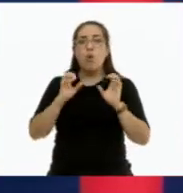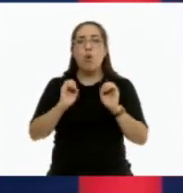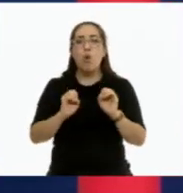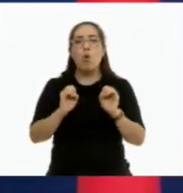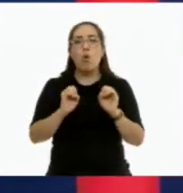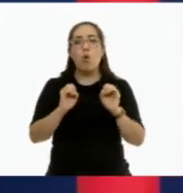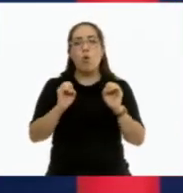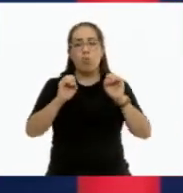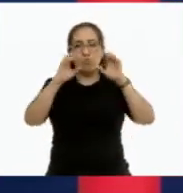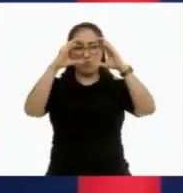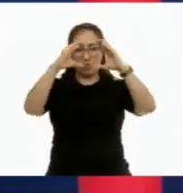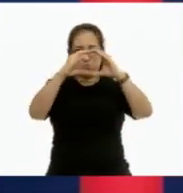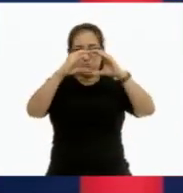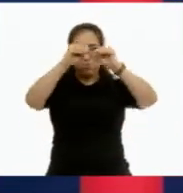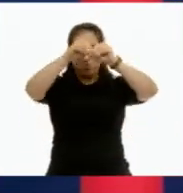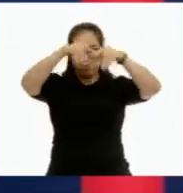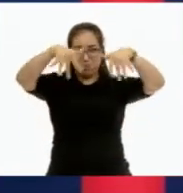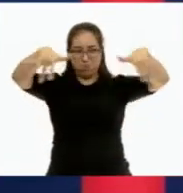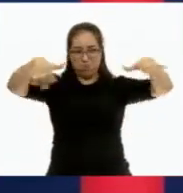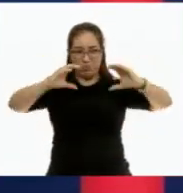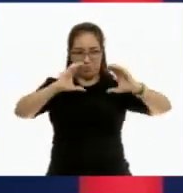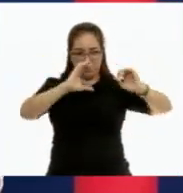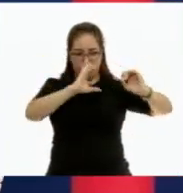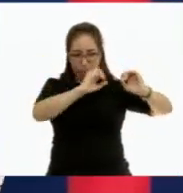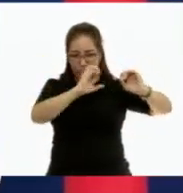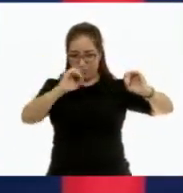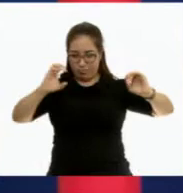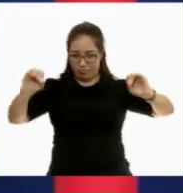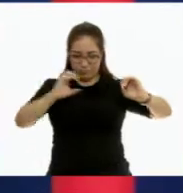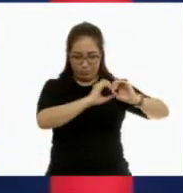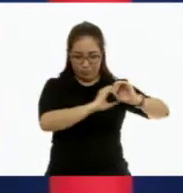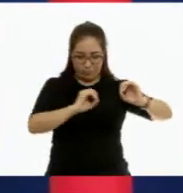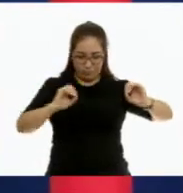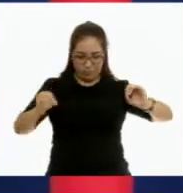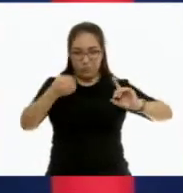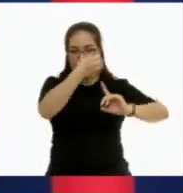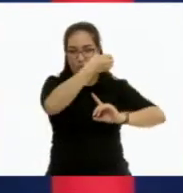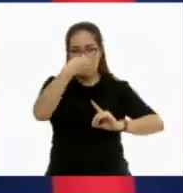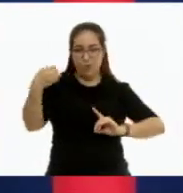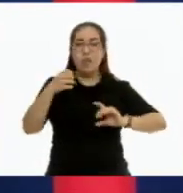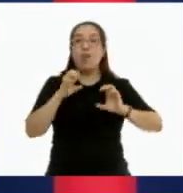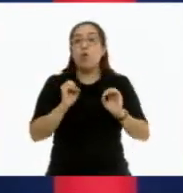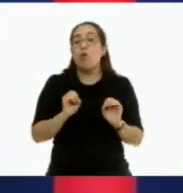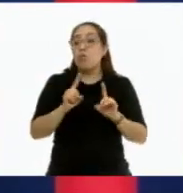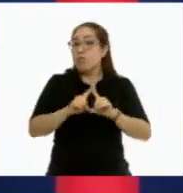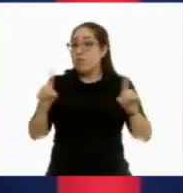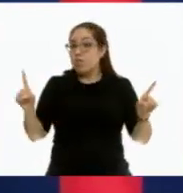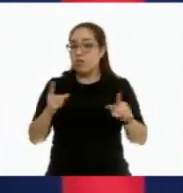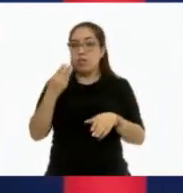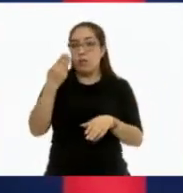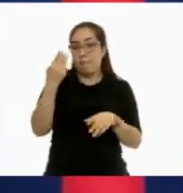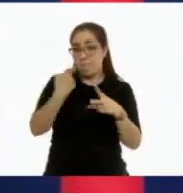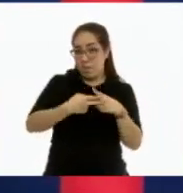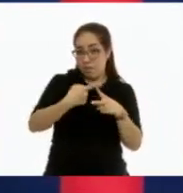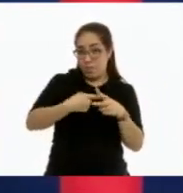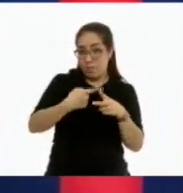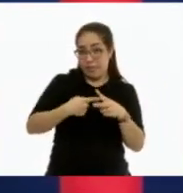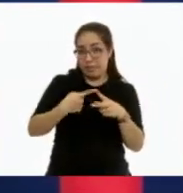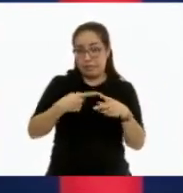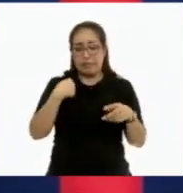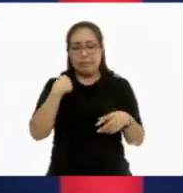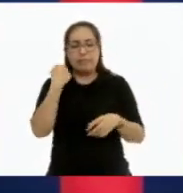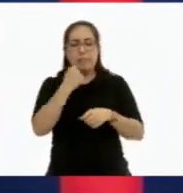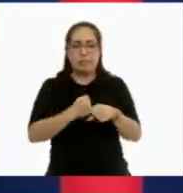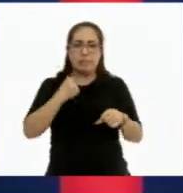mentales. Pero si es, por ejemplo, matemáticas, si tengo que hacer la resolución de algunos problemas, pues lo que hacía